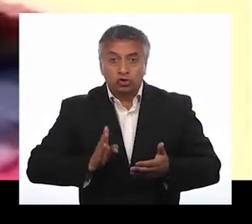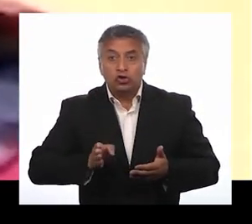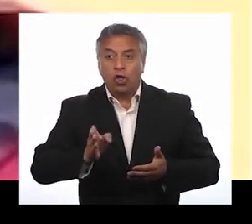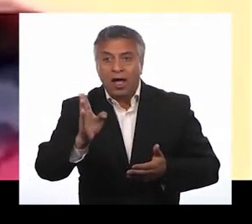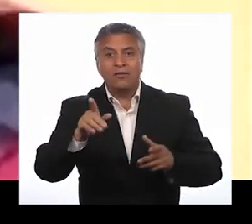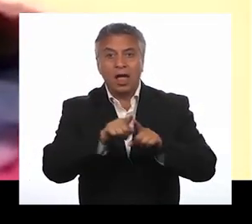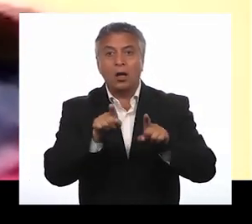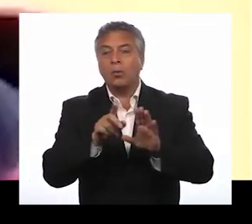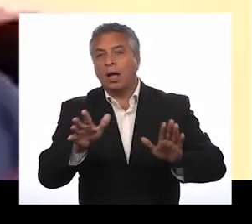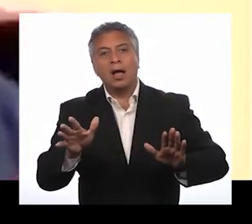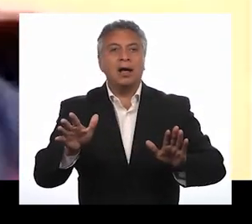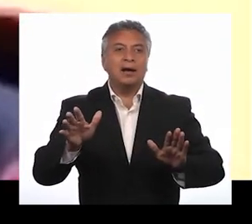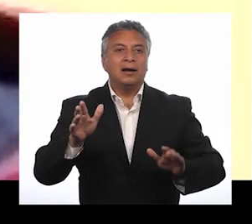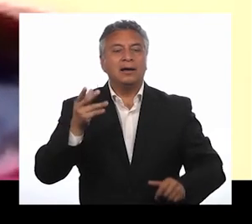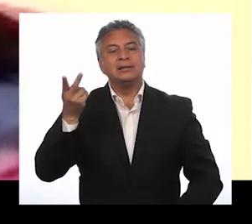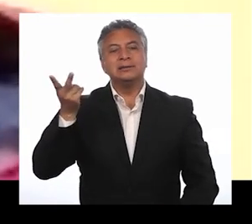todavía me cuesta asimilar